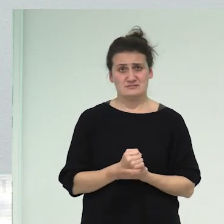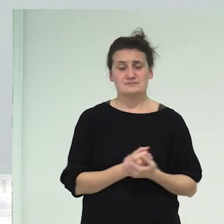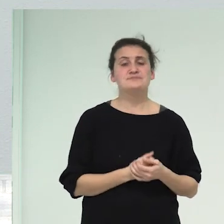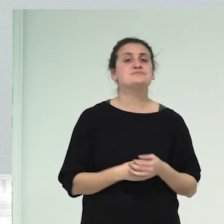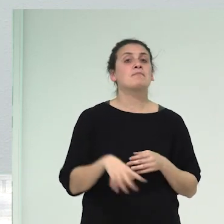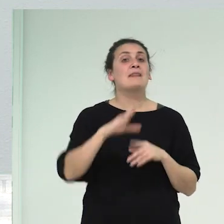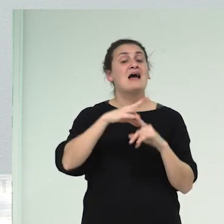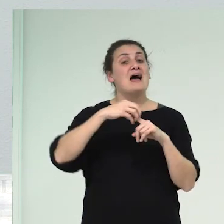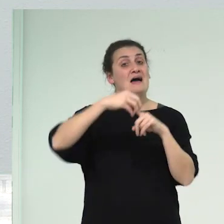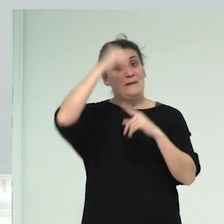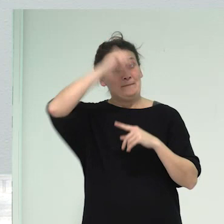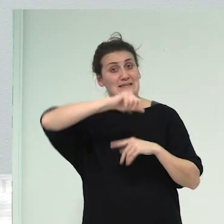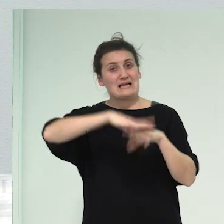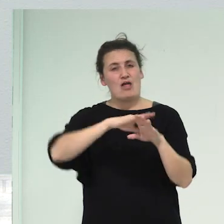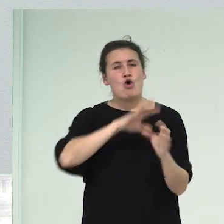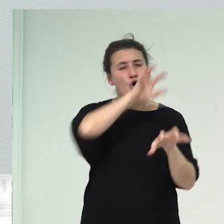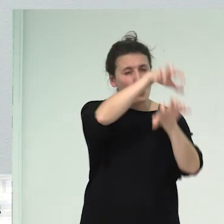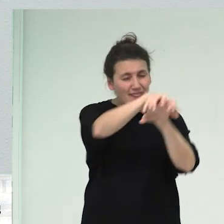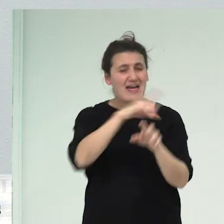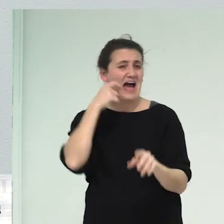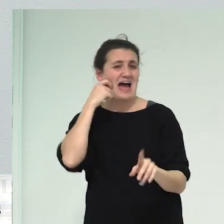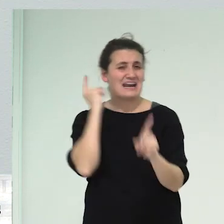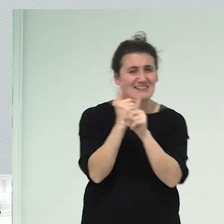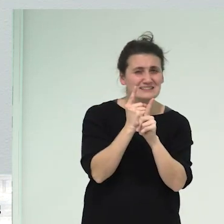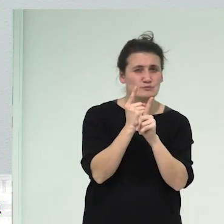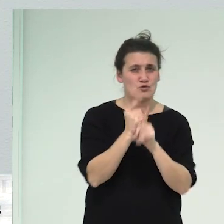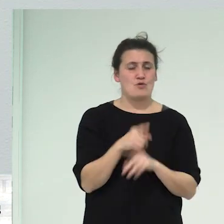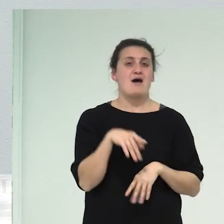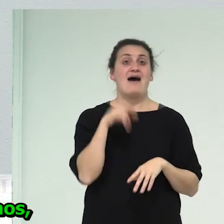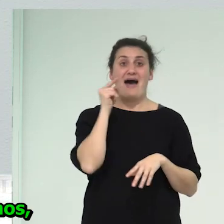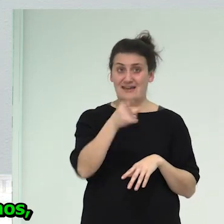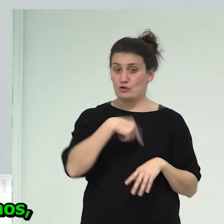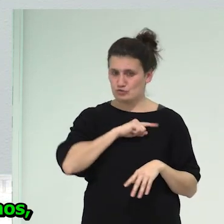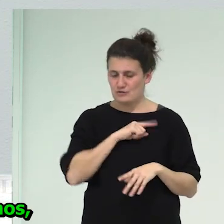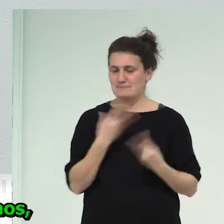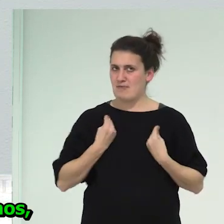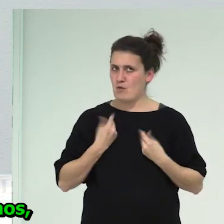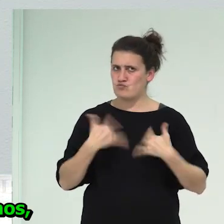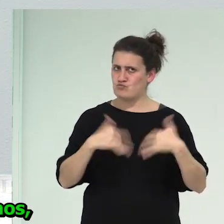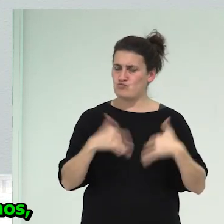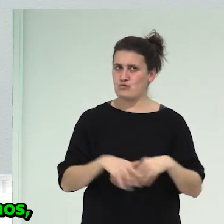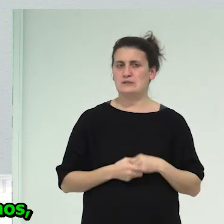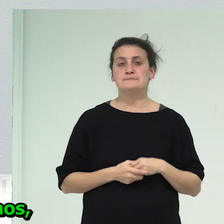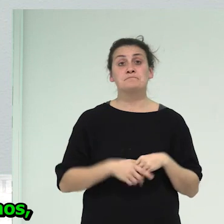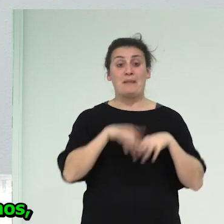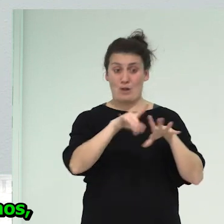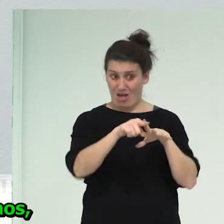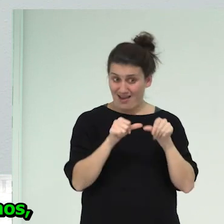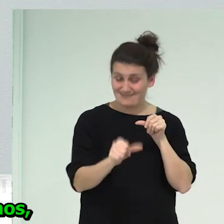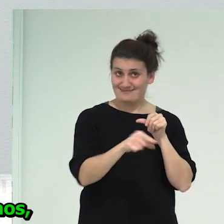El patriarcado, la colonialidad y el racismo es ahí donde nos jugamos la vida, pero también es de ahí desde